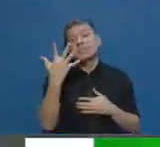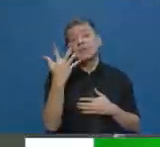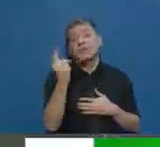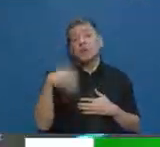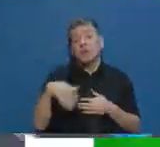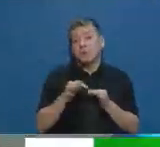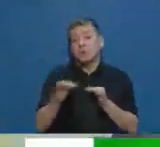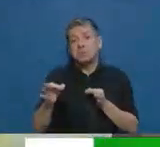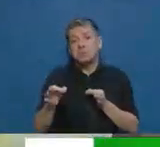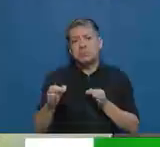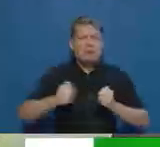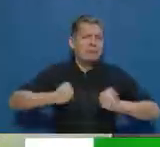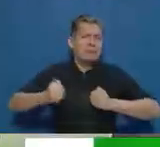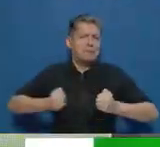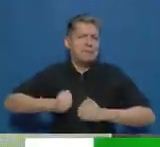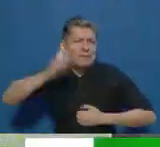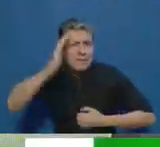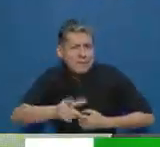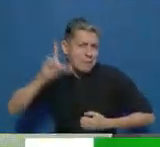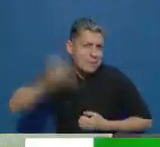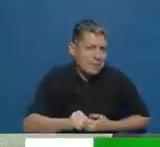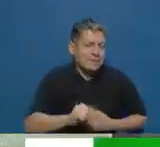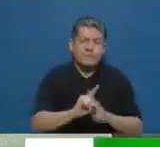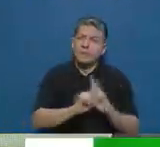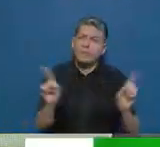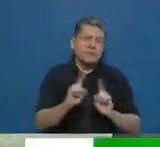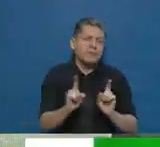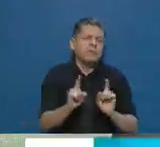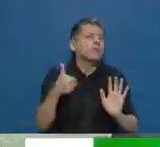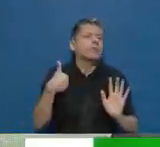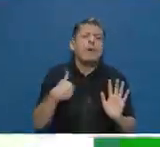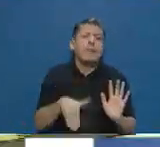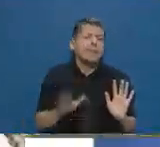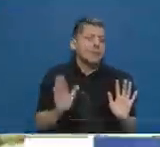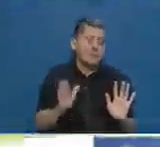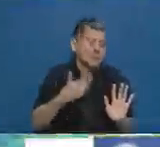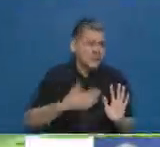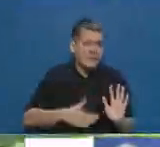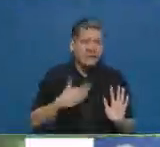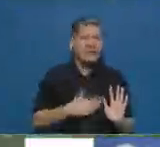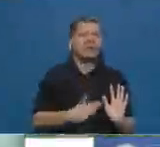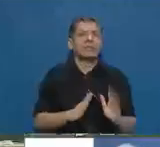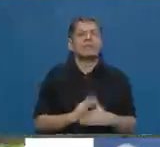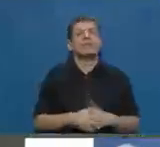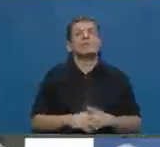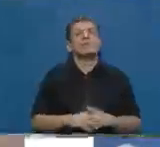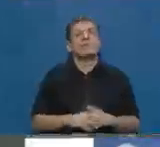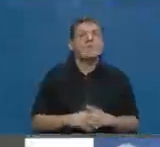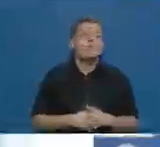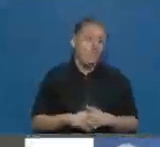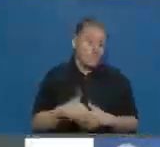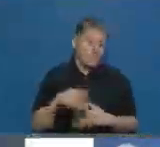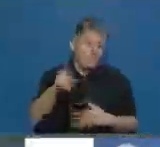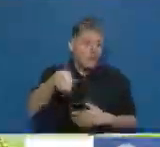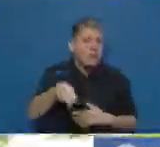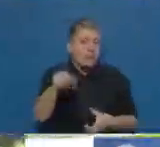de uno, no es para correr 20 kilómetros, no es para hacer grandes intensidades, porque van a aparecer personas con